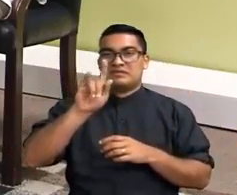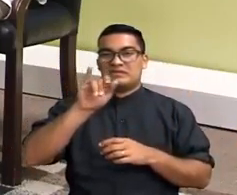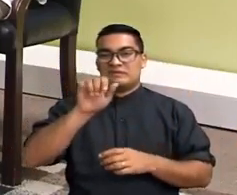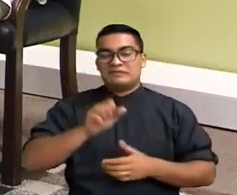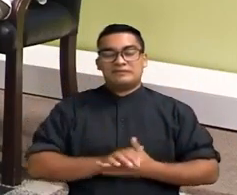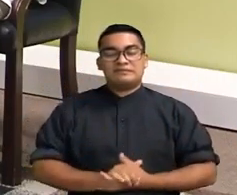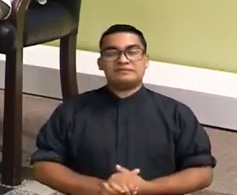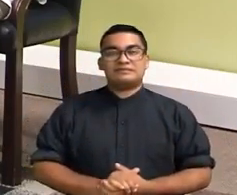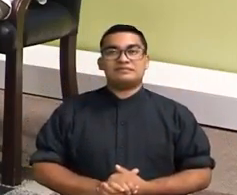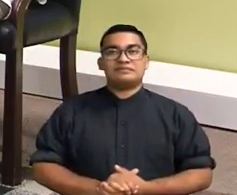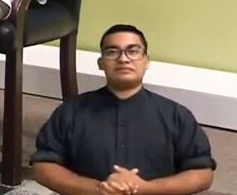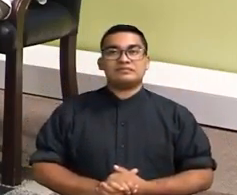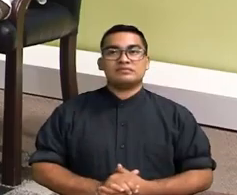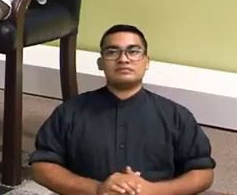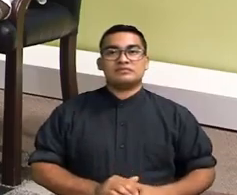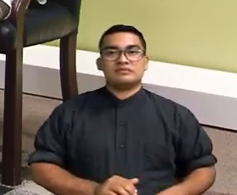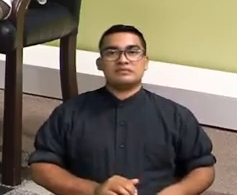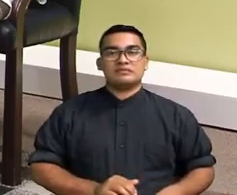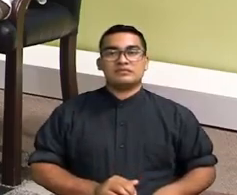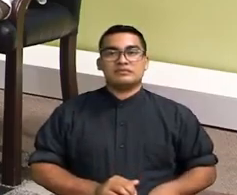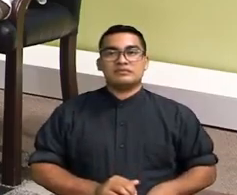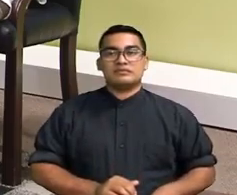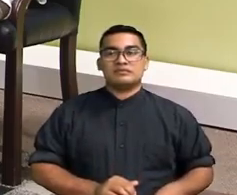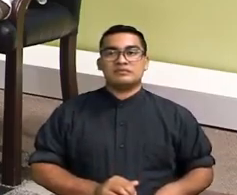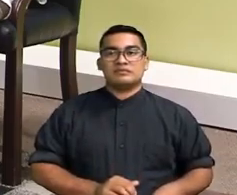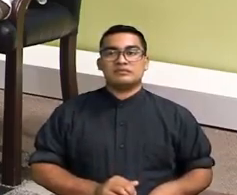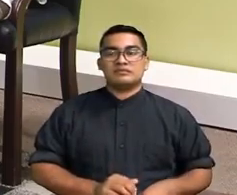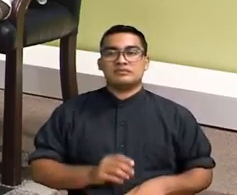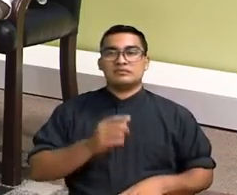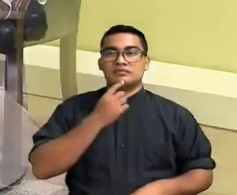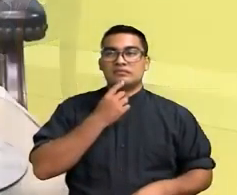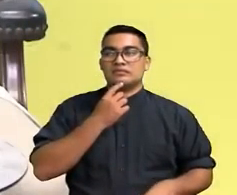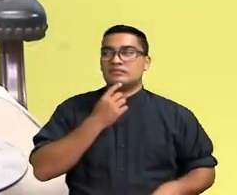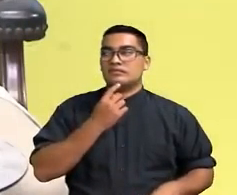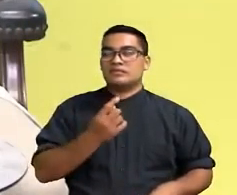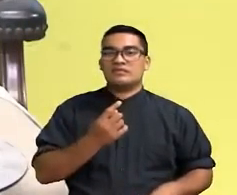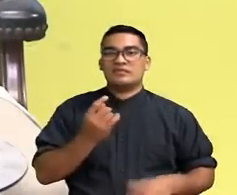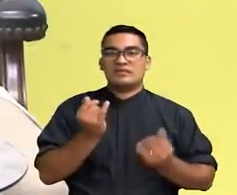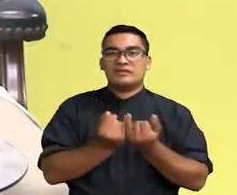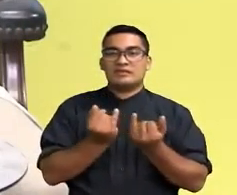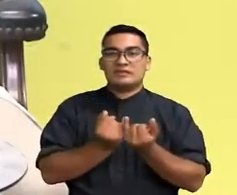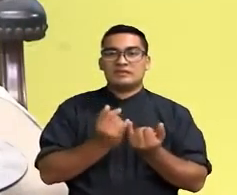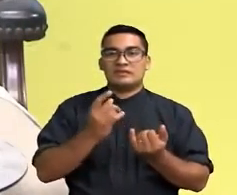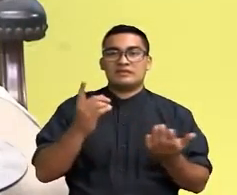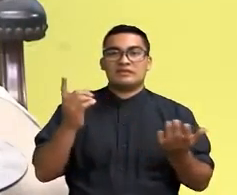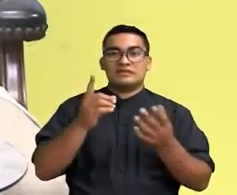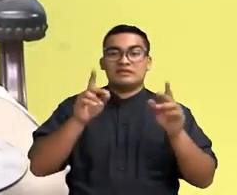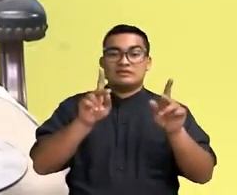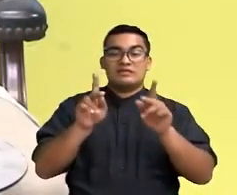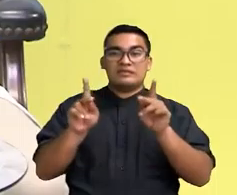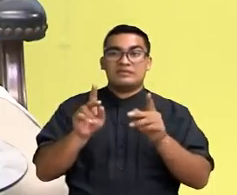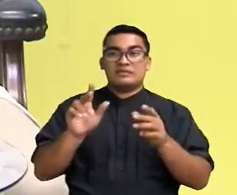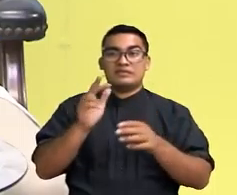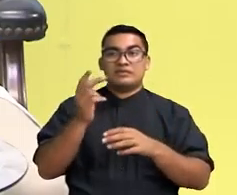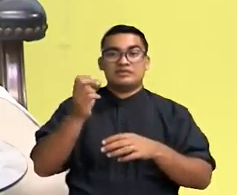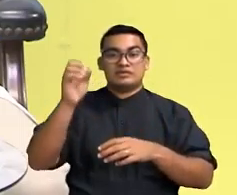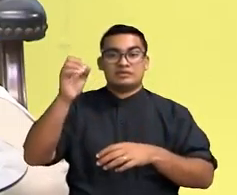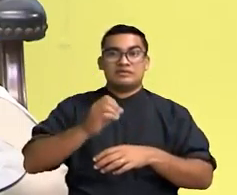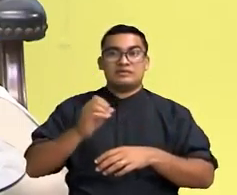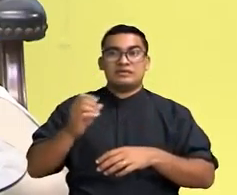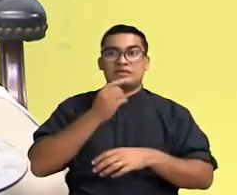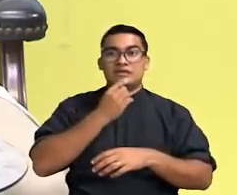la buena pregunta. La parte del diagnóstico, el 80% lo constituye la